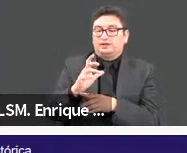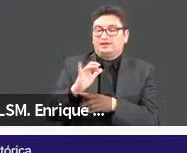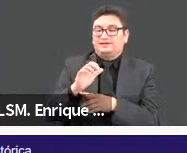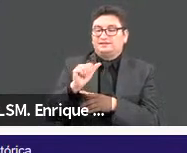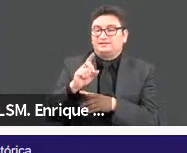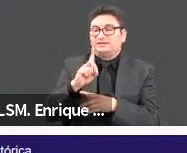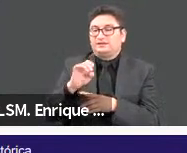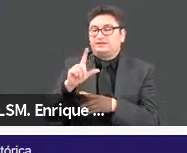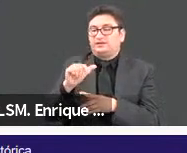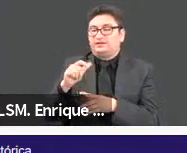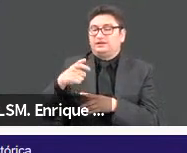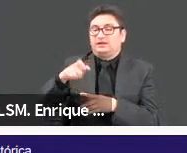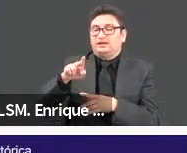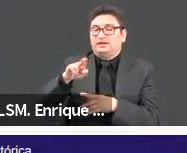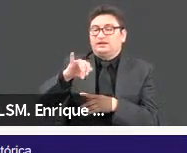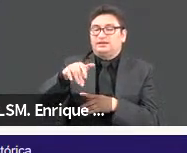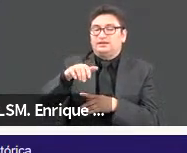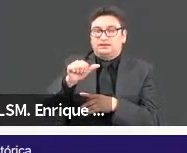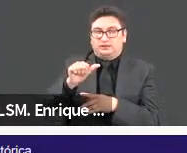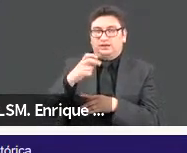Entonces, suplencia